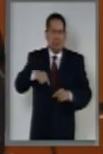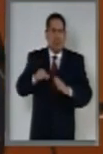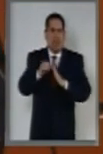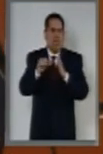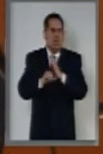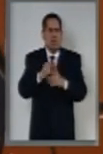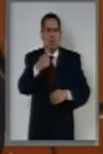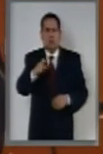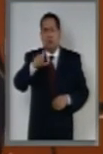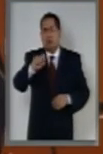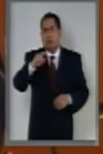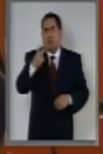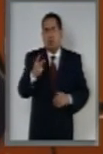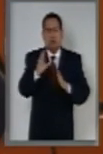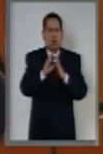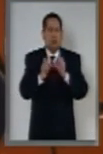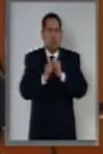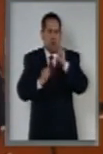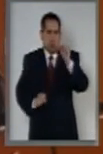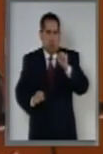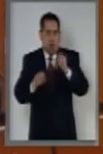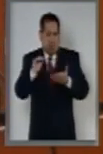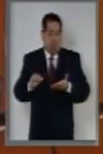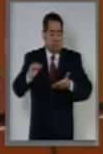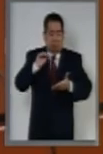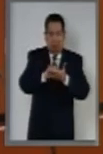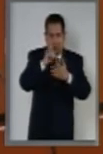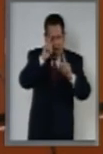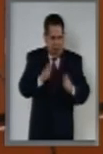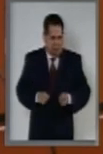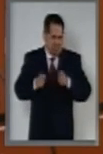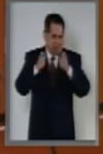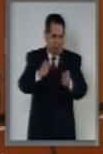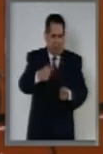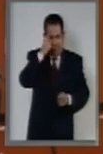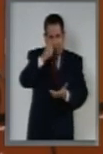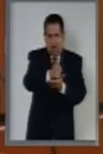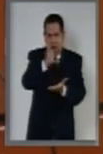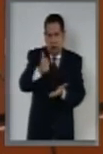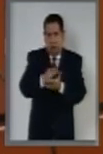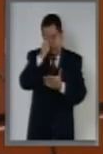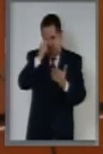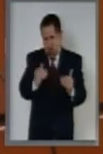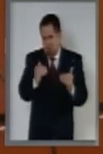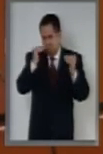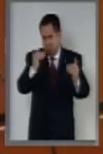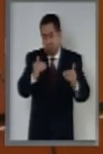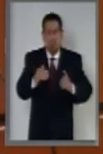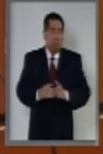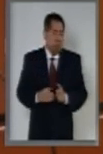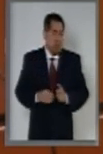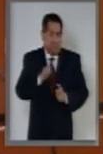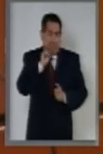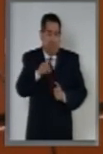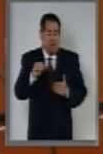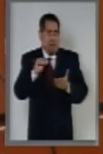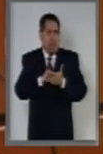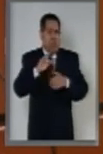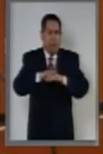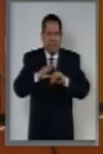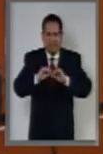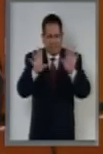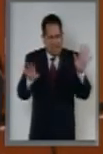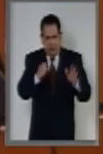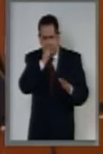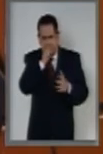artículo 122 constitucional que dotó de soberanía a la Ciudad de México. Y establece con toda